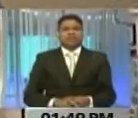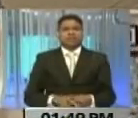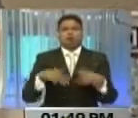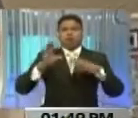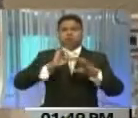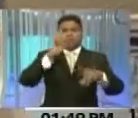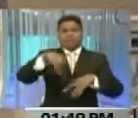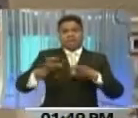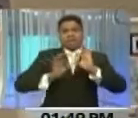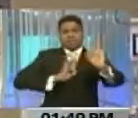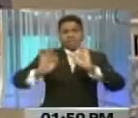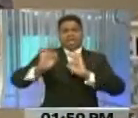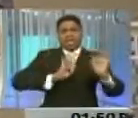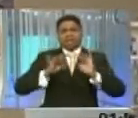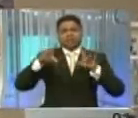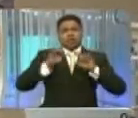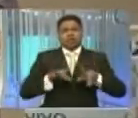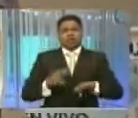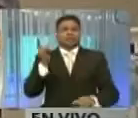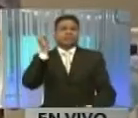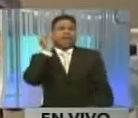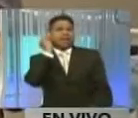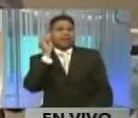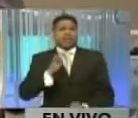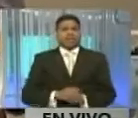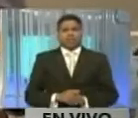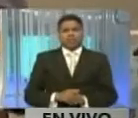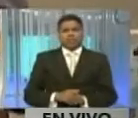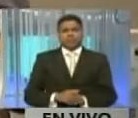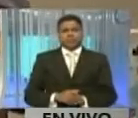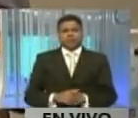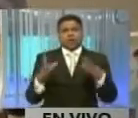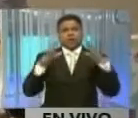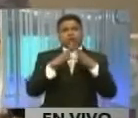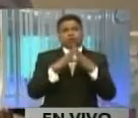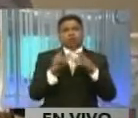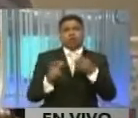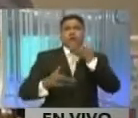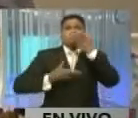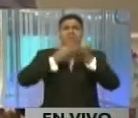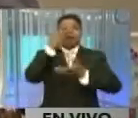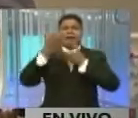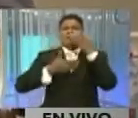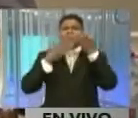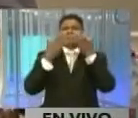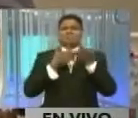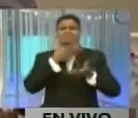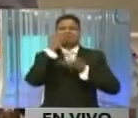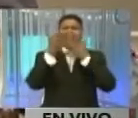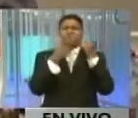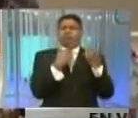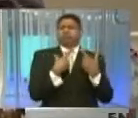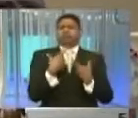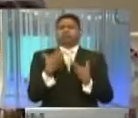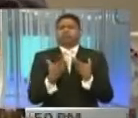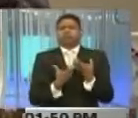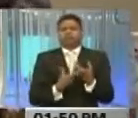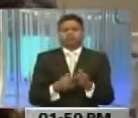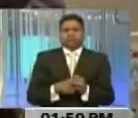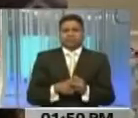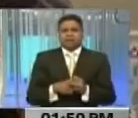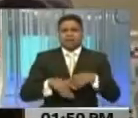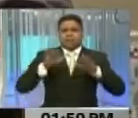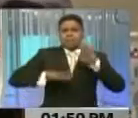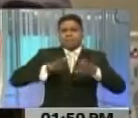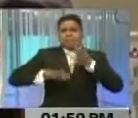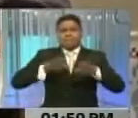Teatro Teresa Carreño, con la función de la cantata criolla en nuestra sala Ríos